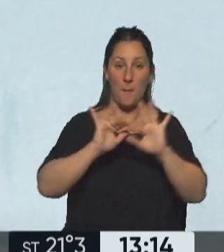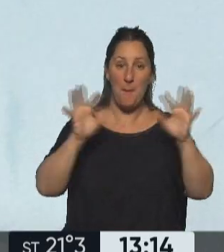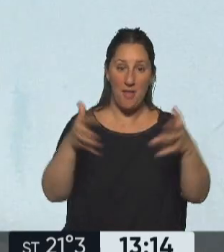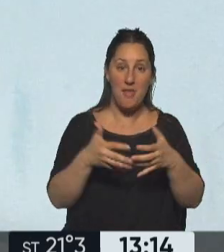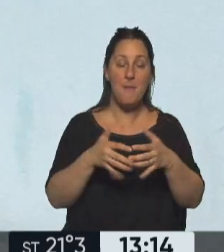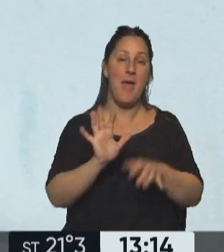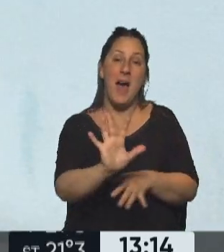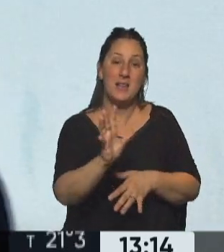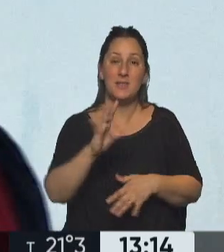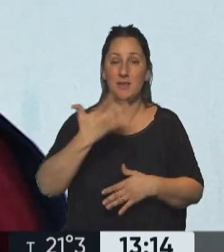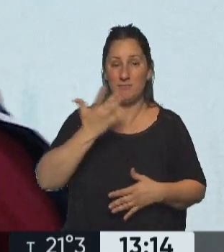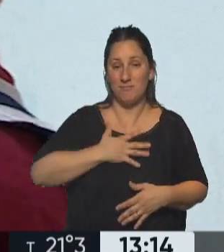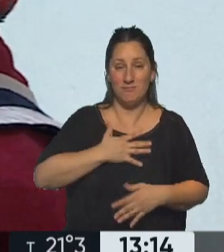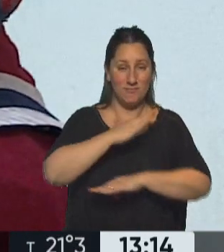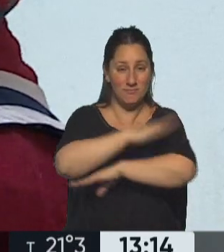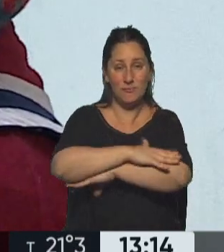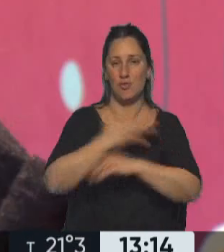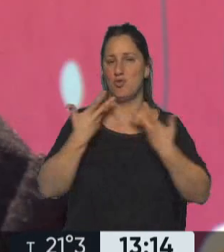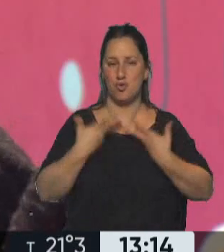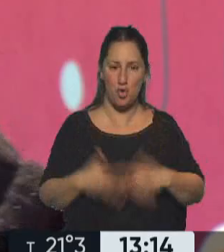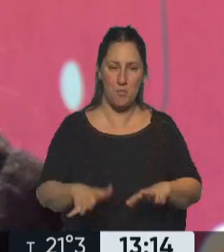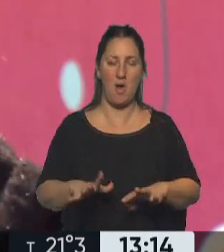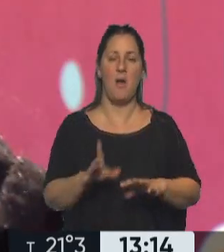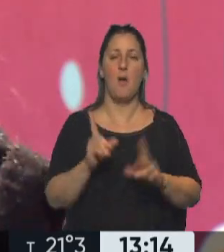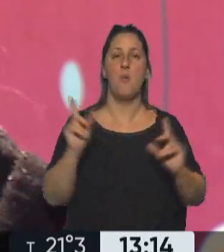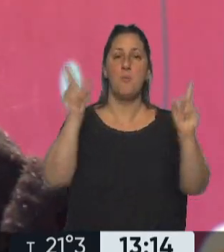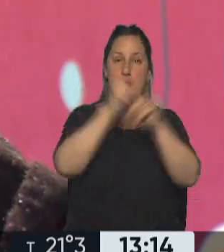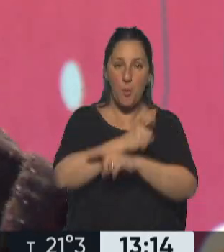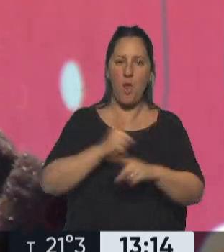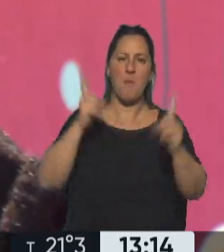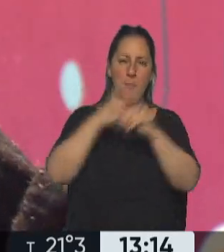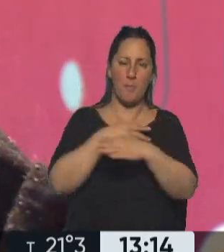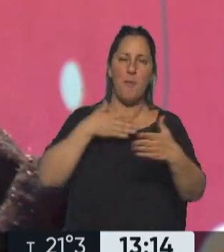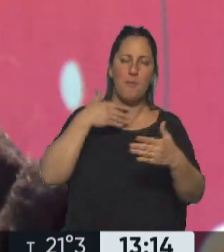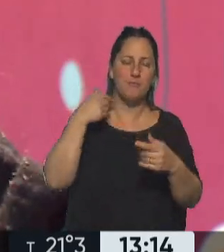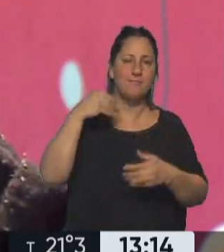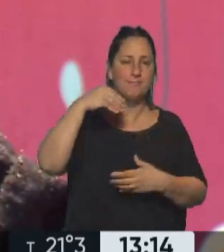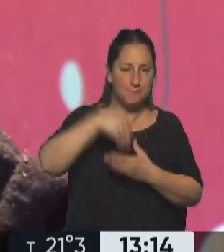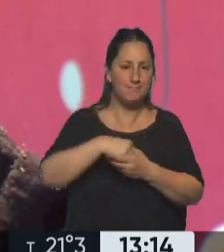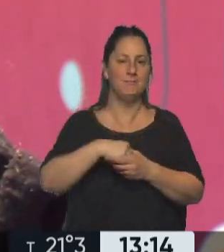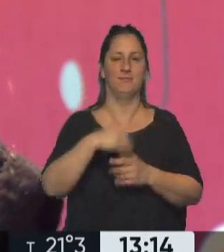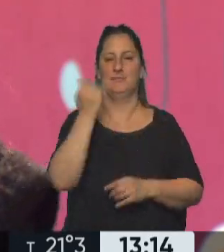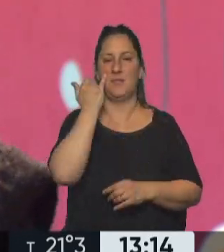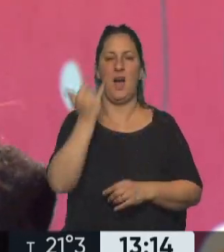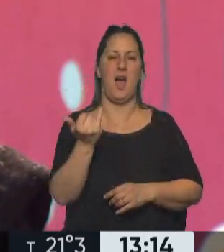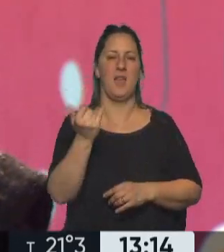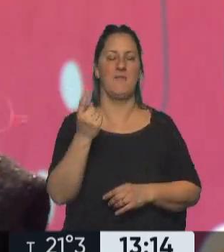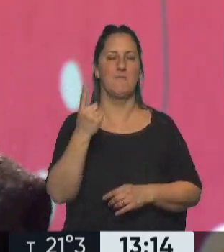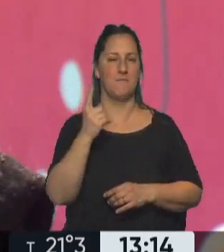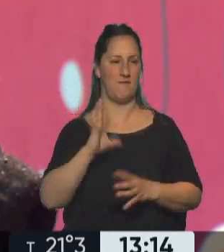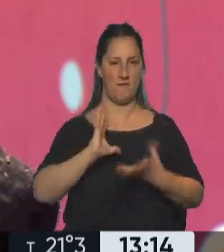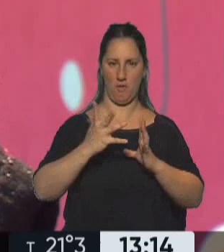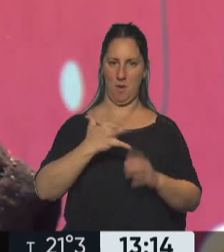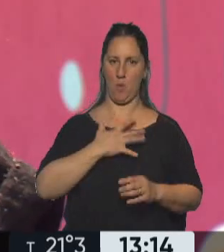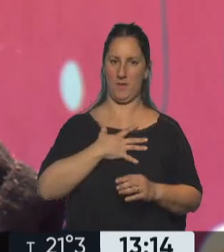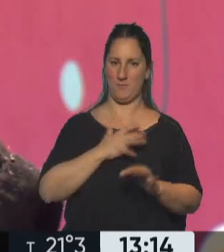es normal. Es decir, tantas dificultades por las que hemos atravesado nos permiten tener una reacción